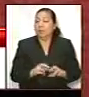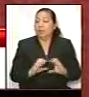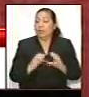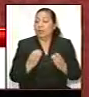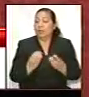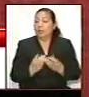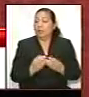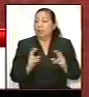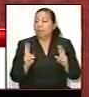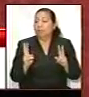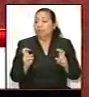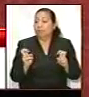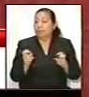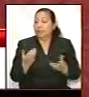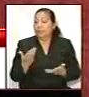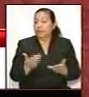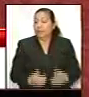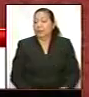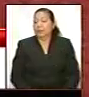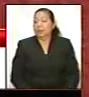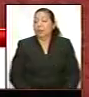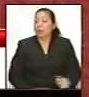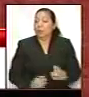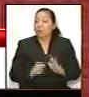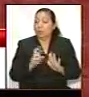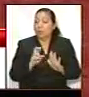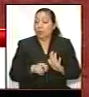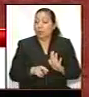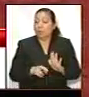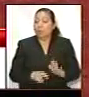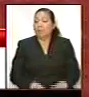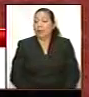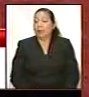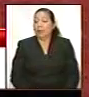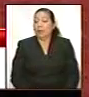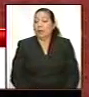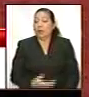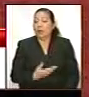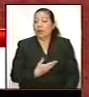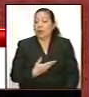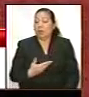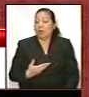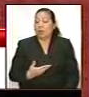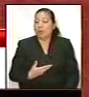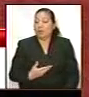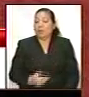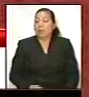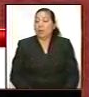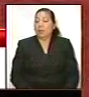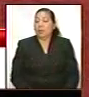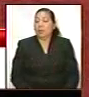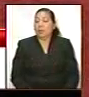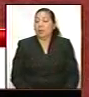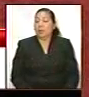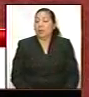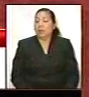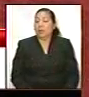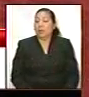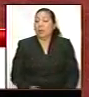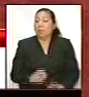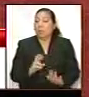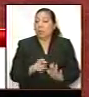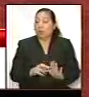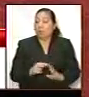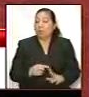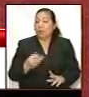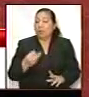el tema referido a algunos programas que lleva a cabo el gobierno, el Ejecutivo, y a un programa en